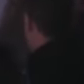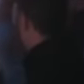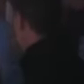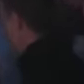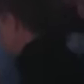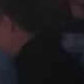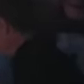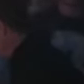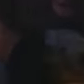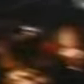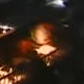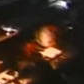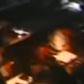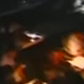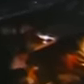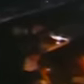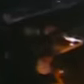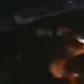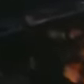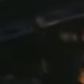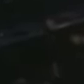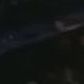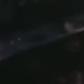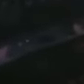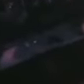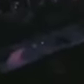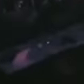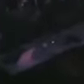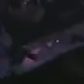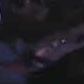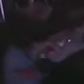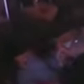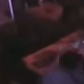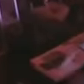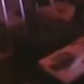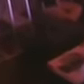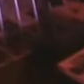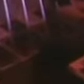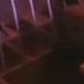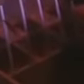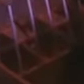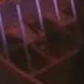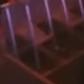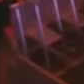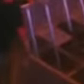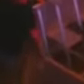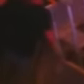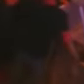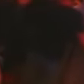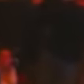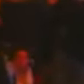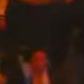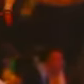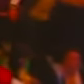frente y con los arreglos musicales de Víctor Asensio. Aquí están con el diseño de Lito Díaz. Trónicos como nunca